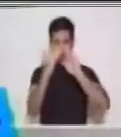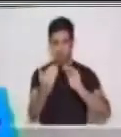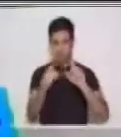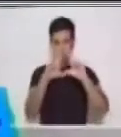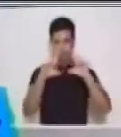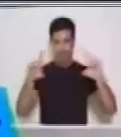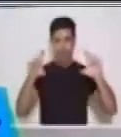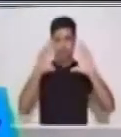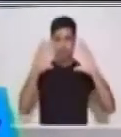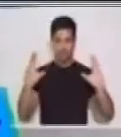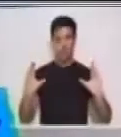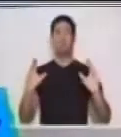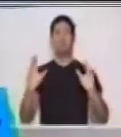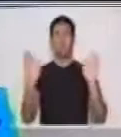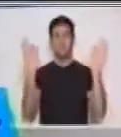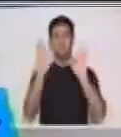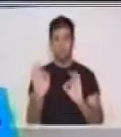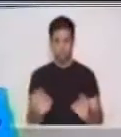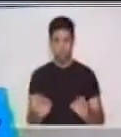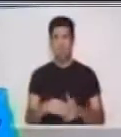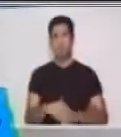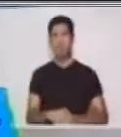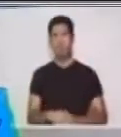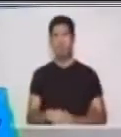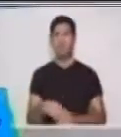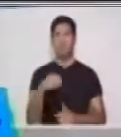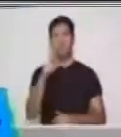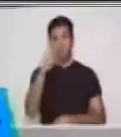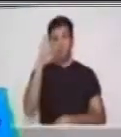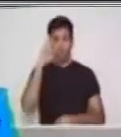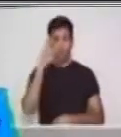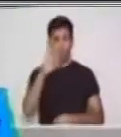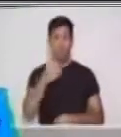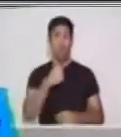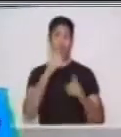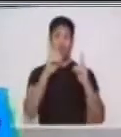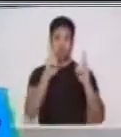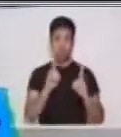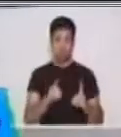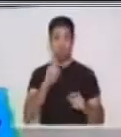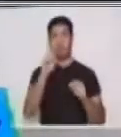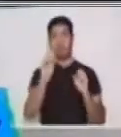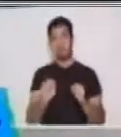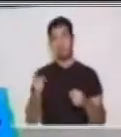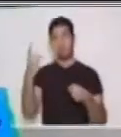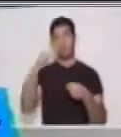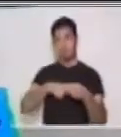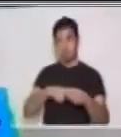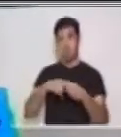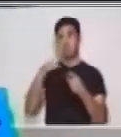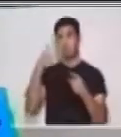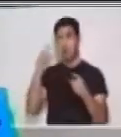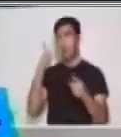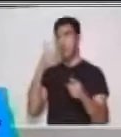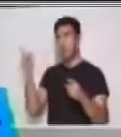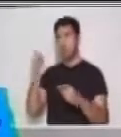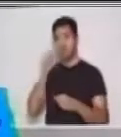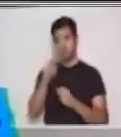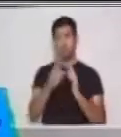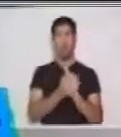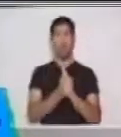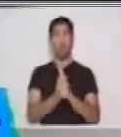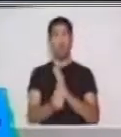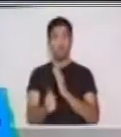para quinto grado de educación primaria. Si en casa hay alguna persona con discapacidad, este tema le ayudará a ejercitar habilidades